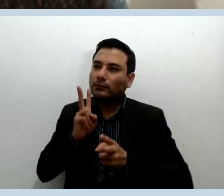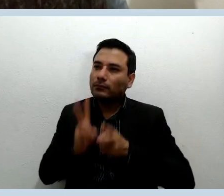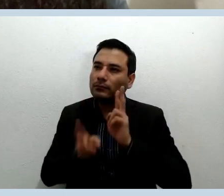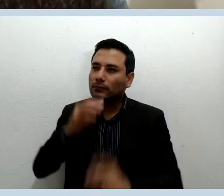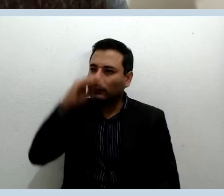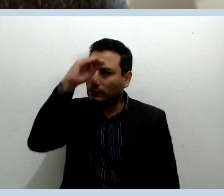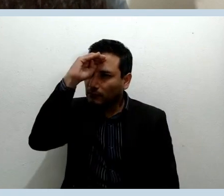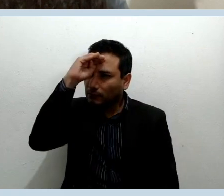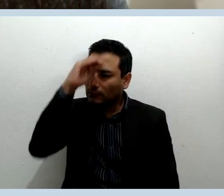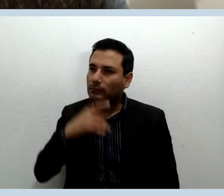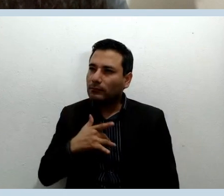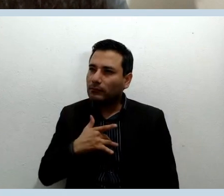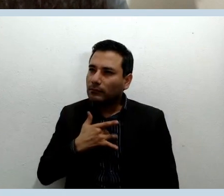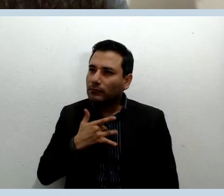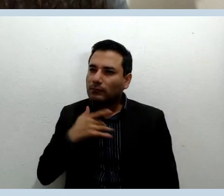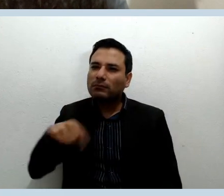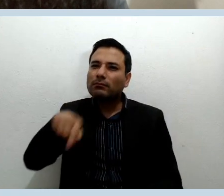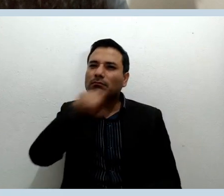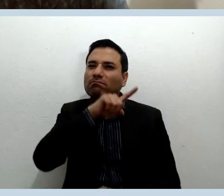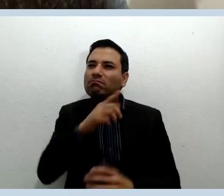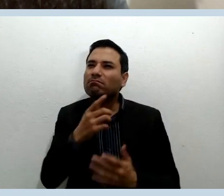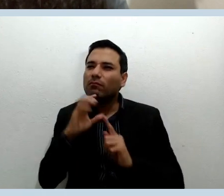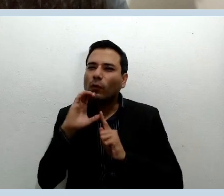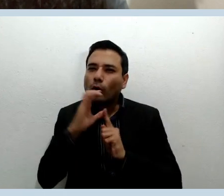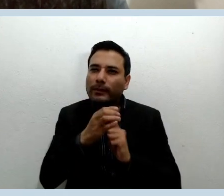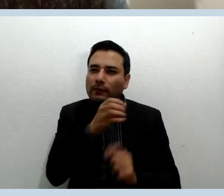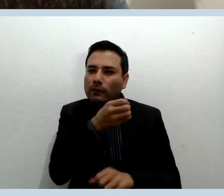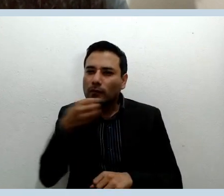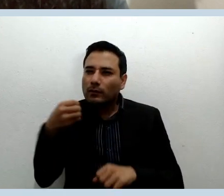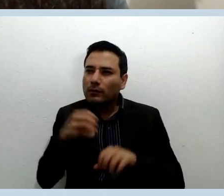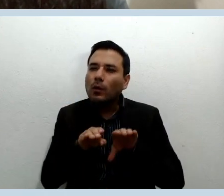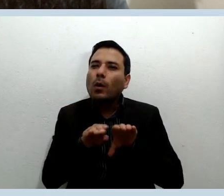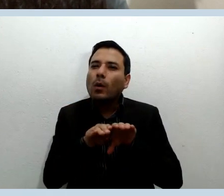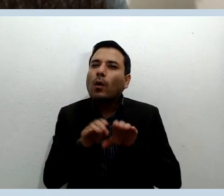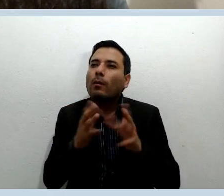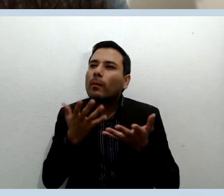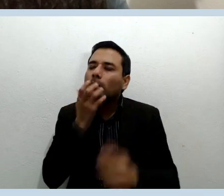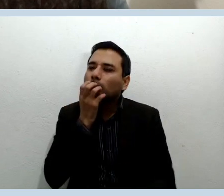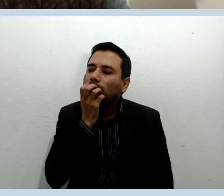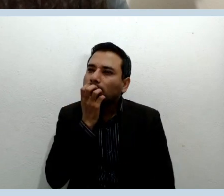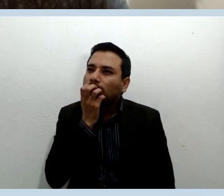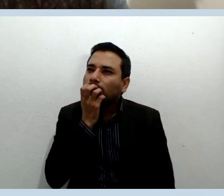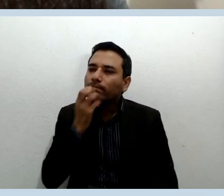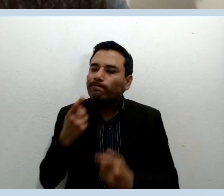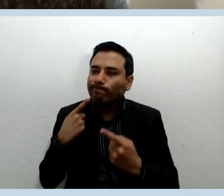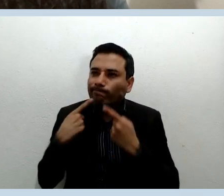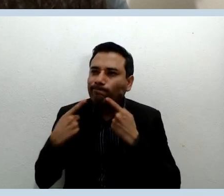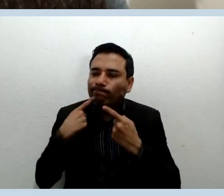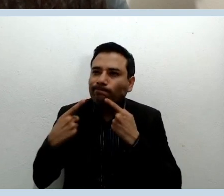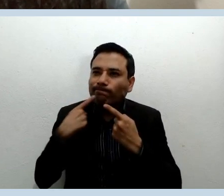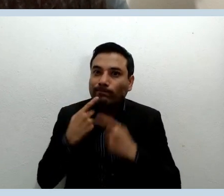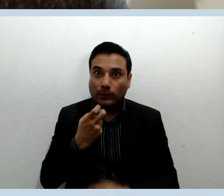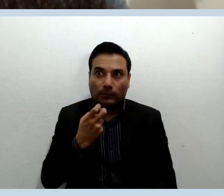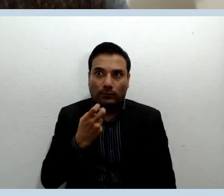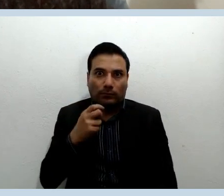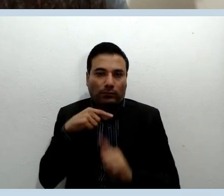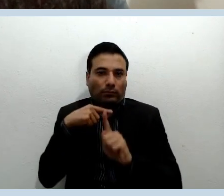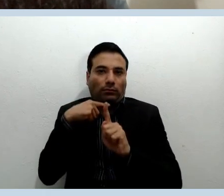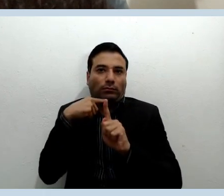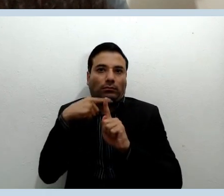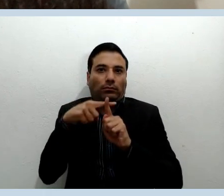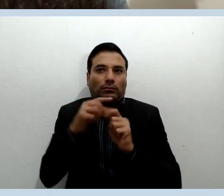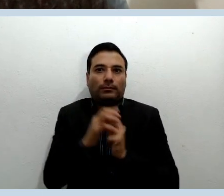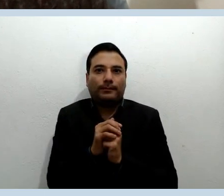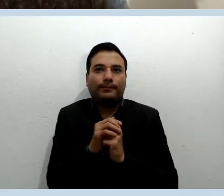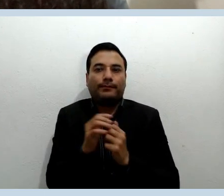en la que nos estábamos organizando en la comitiva que eso creo que es muy afortunado Eh Esto de trabajar